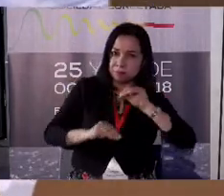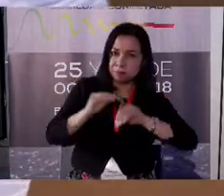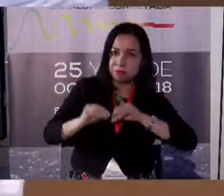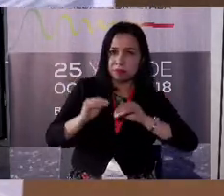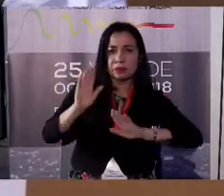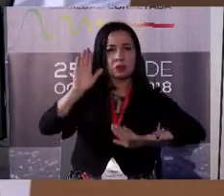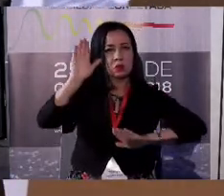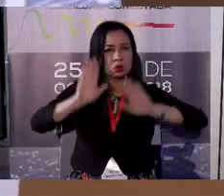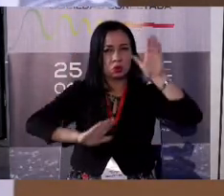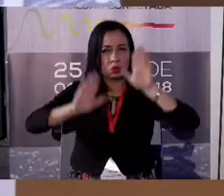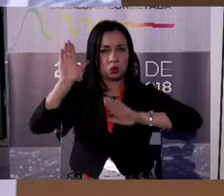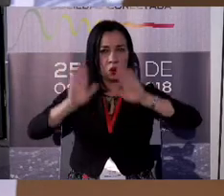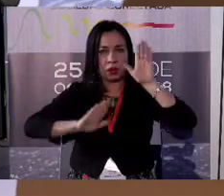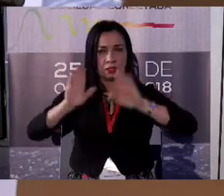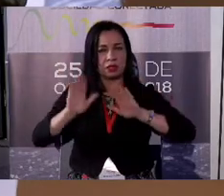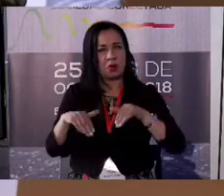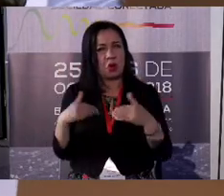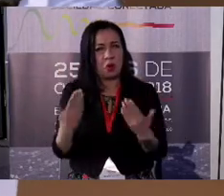es decir,